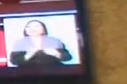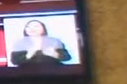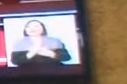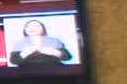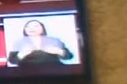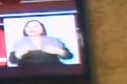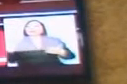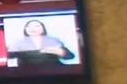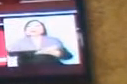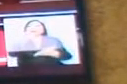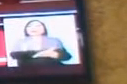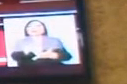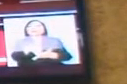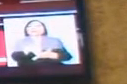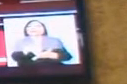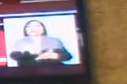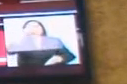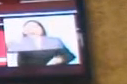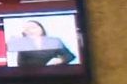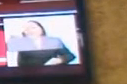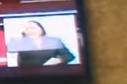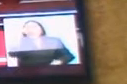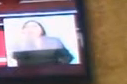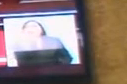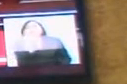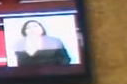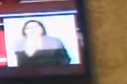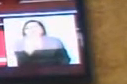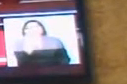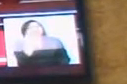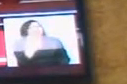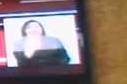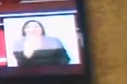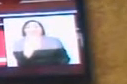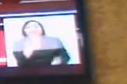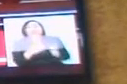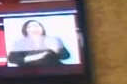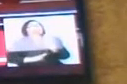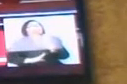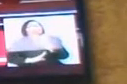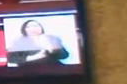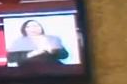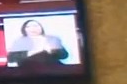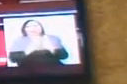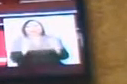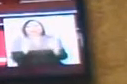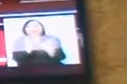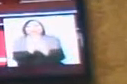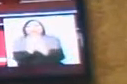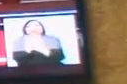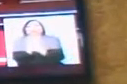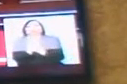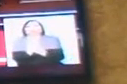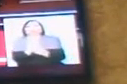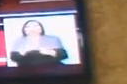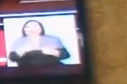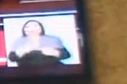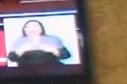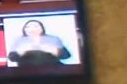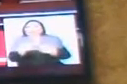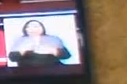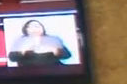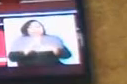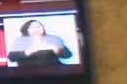que ponemos al Perú primero, en el que superamos los enfrentamientos y comenzamos